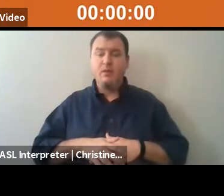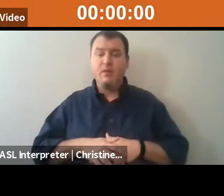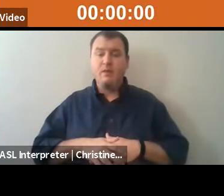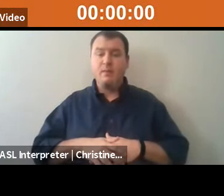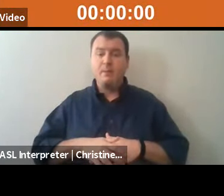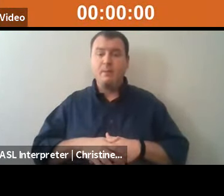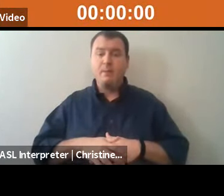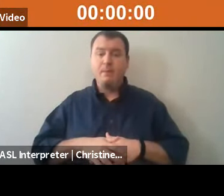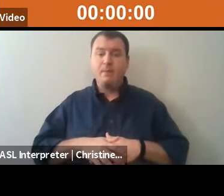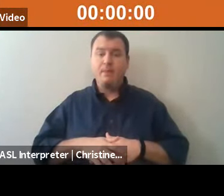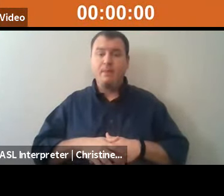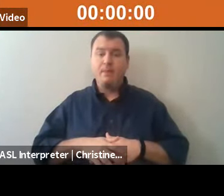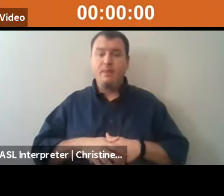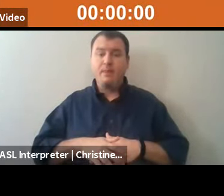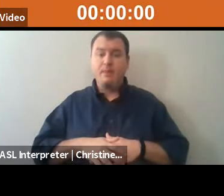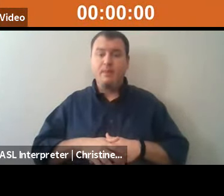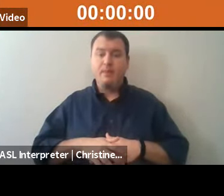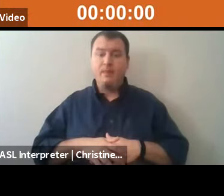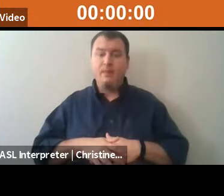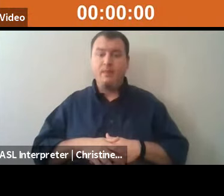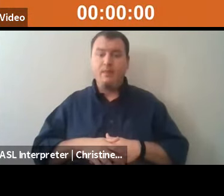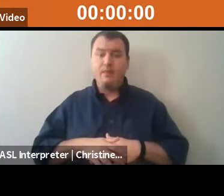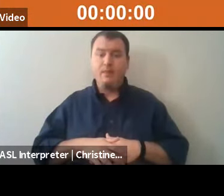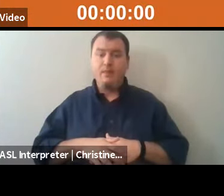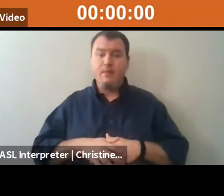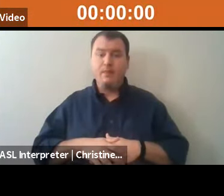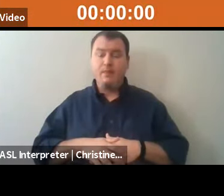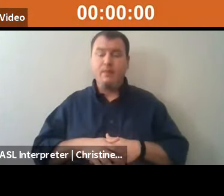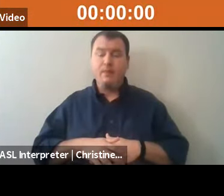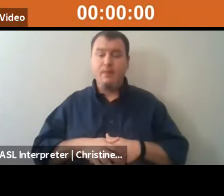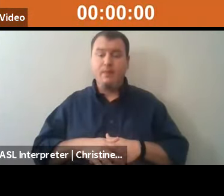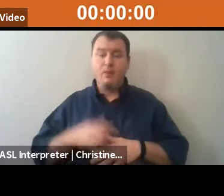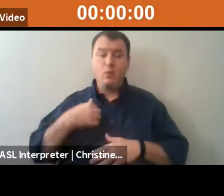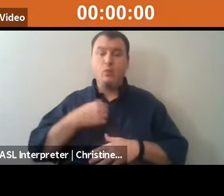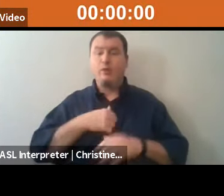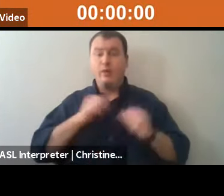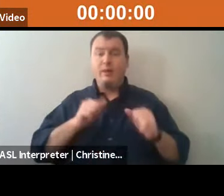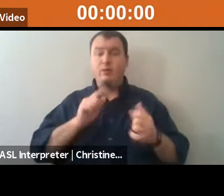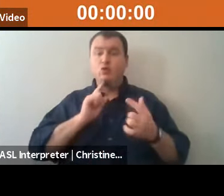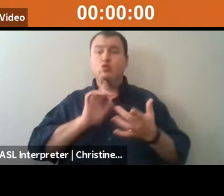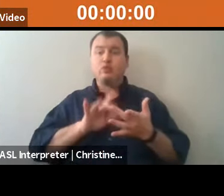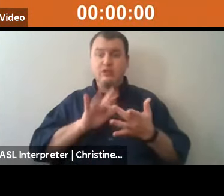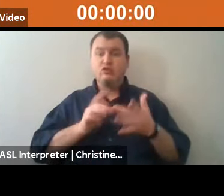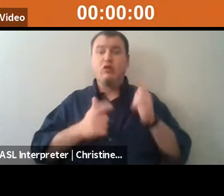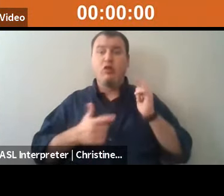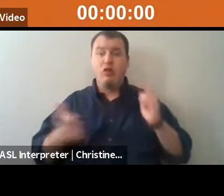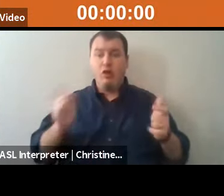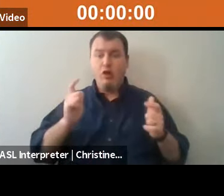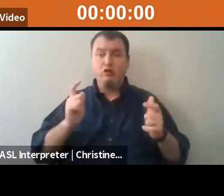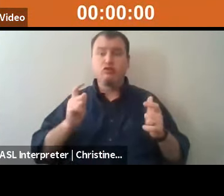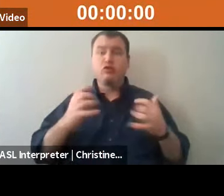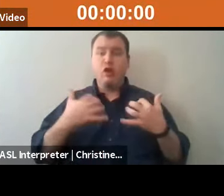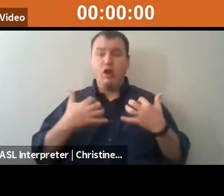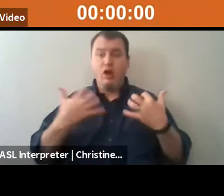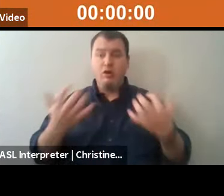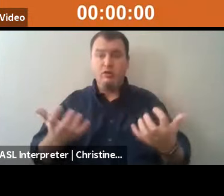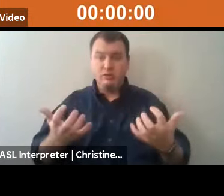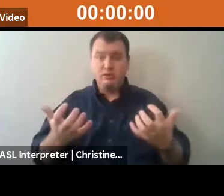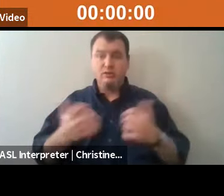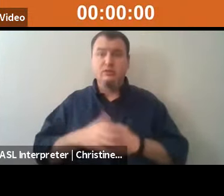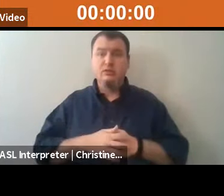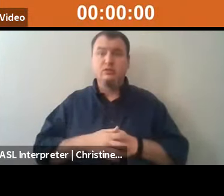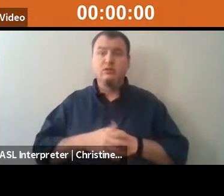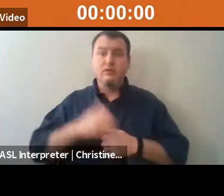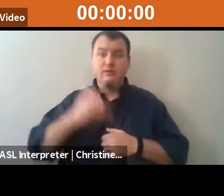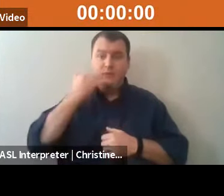más audiencia cuñas informativas sobre números de teléfono, sobre